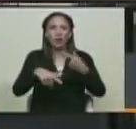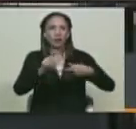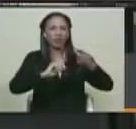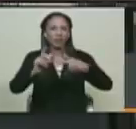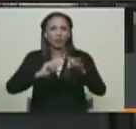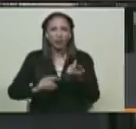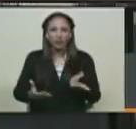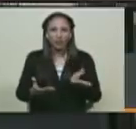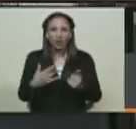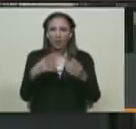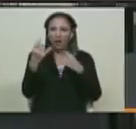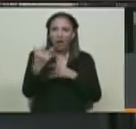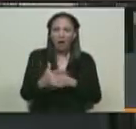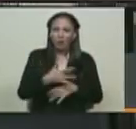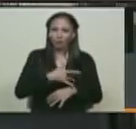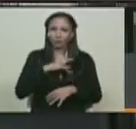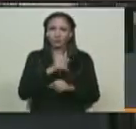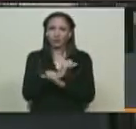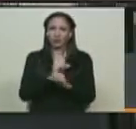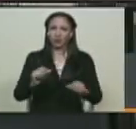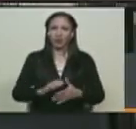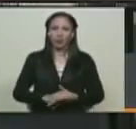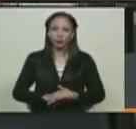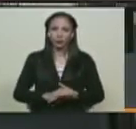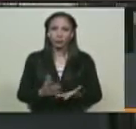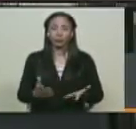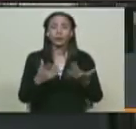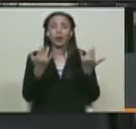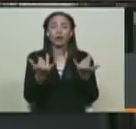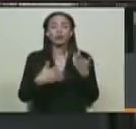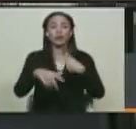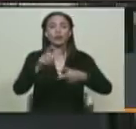allí, y estamos nosotros corrigiendo